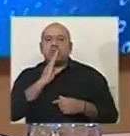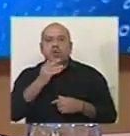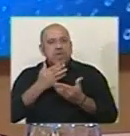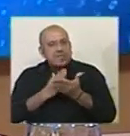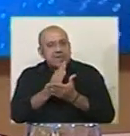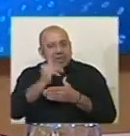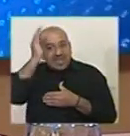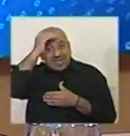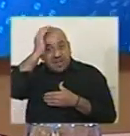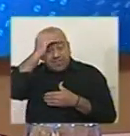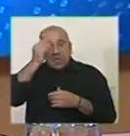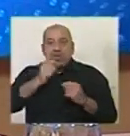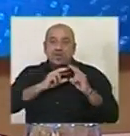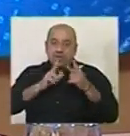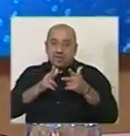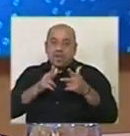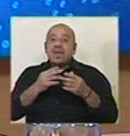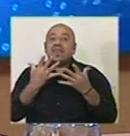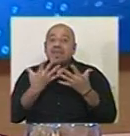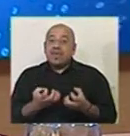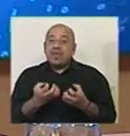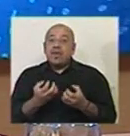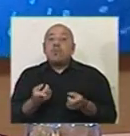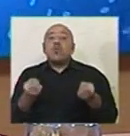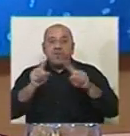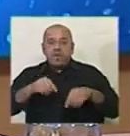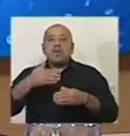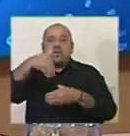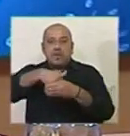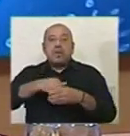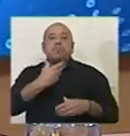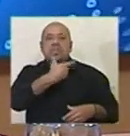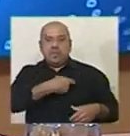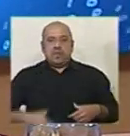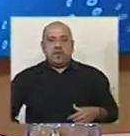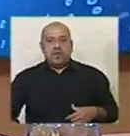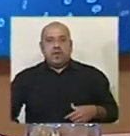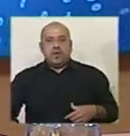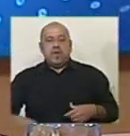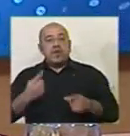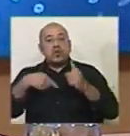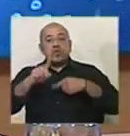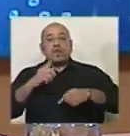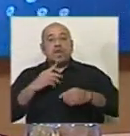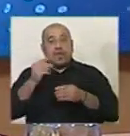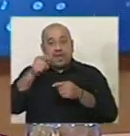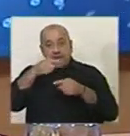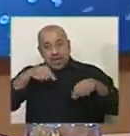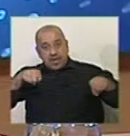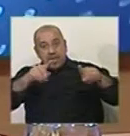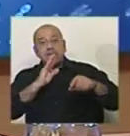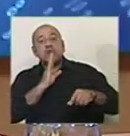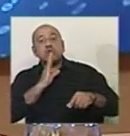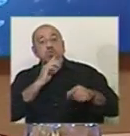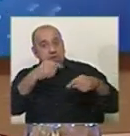Trump está detrás de la reelección. Y el lobby más fuerte que tuvo Trump fue de adentro. Los empresarios norteamericanos, un lobby